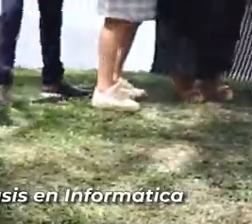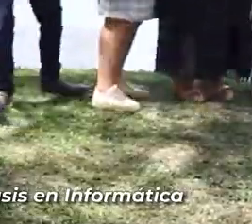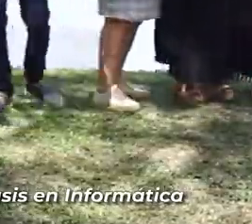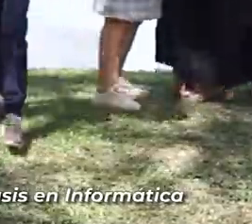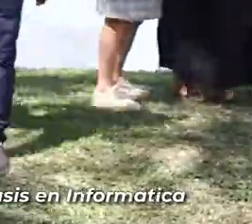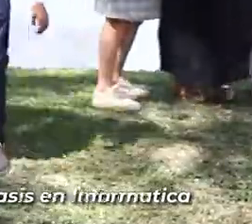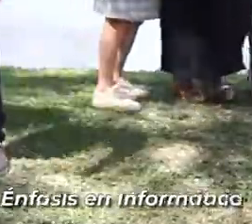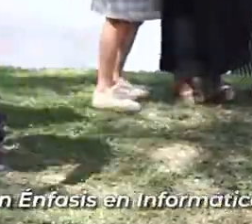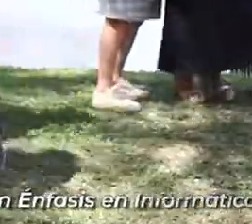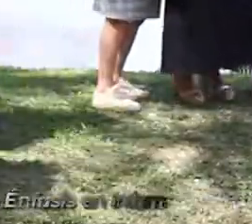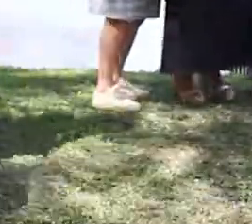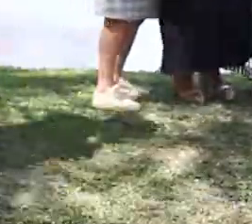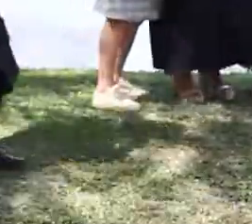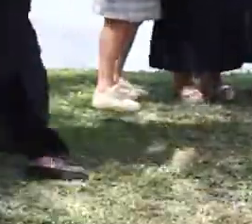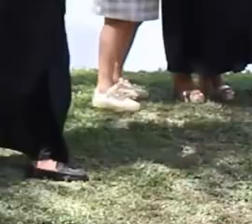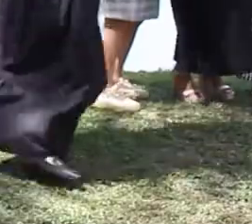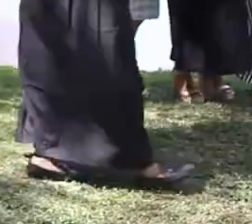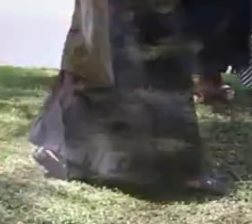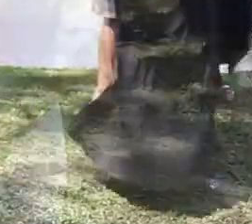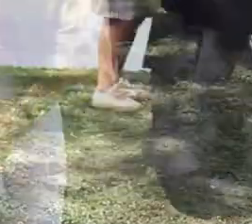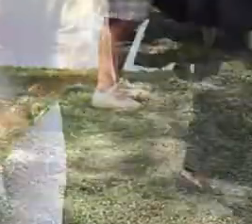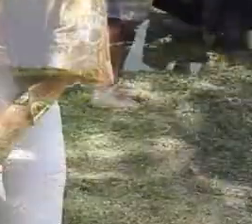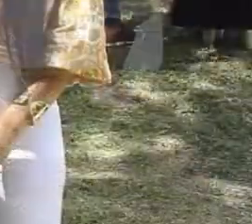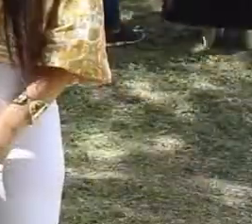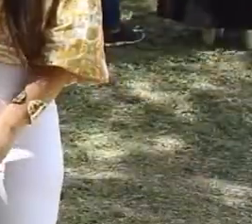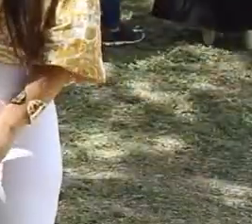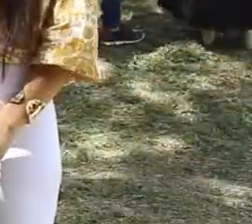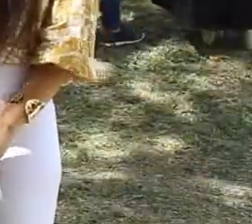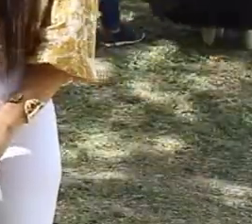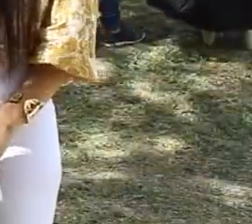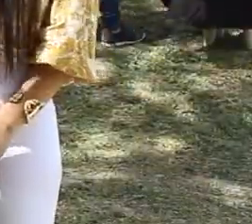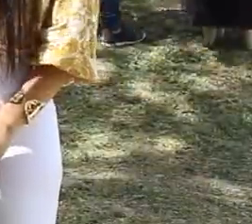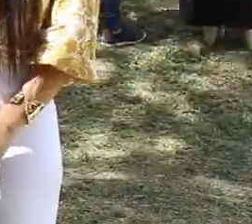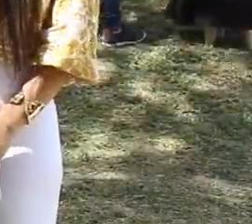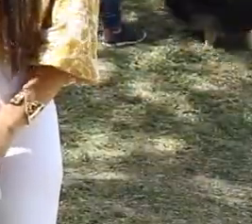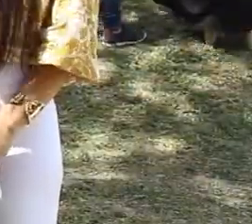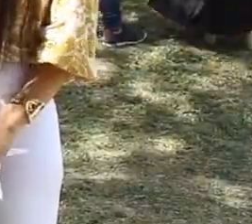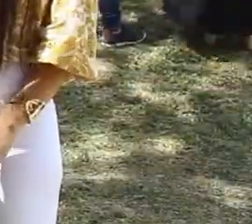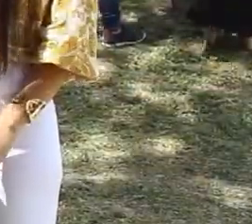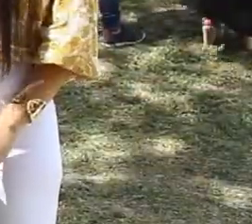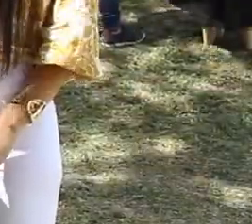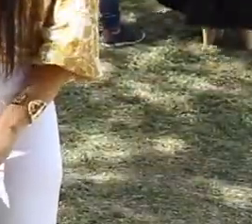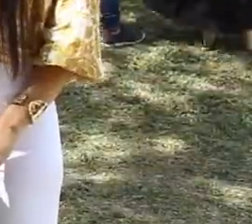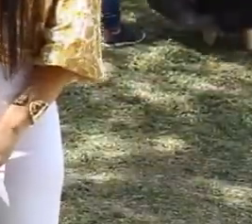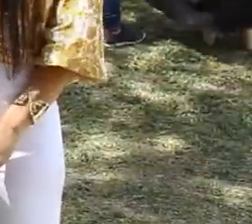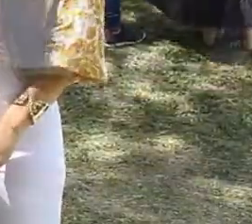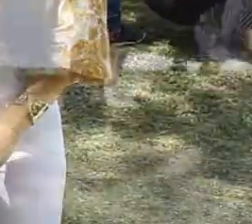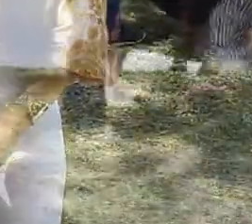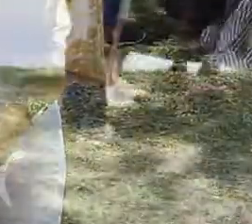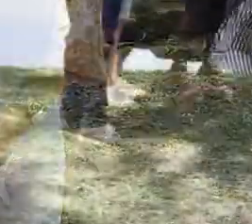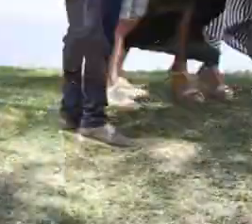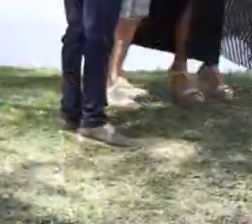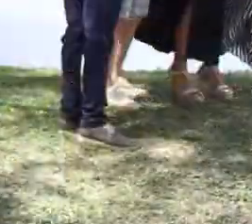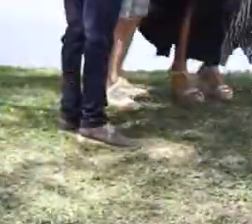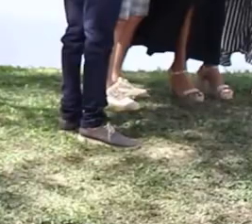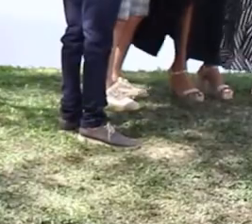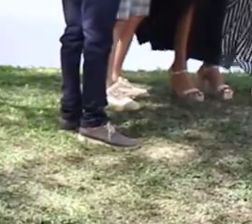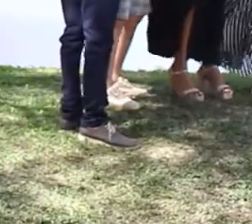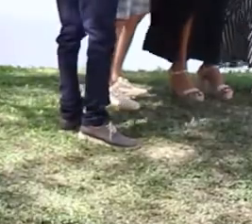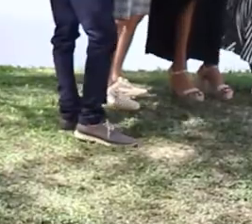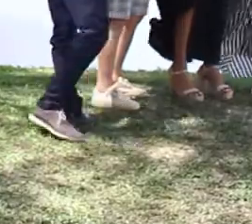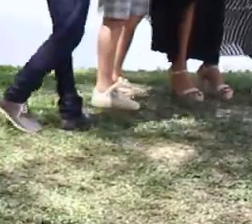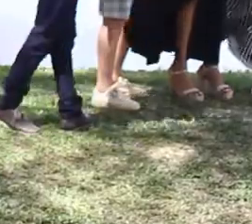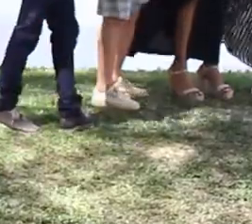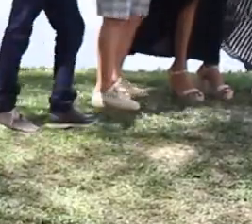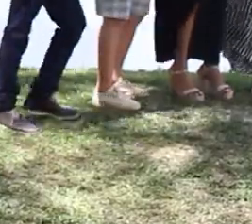mí. Mi familia se encuentra conmigo, mi papá, mi mamá, mi hermano, mi esposa, mi hijo. Que